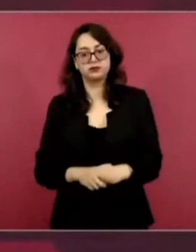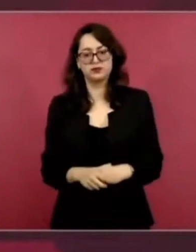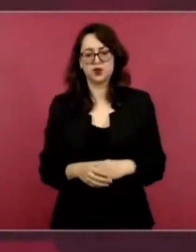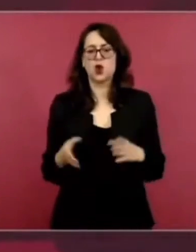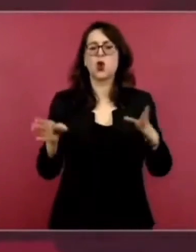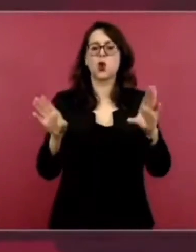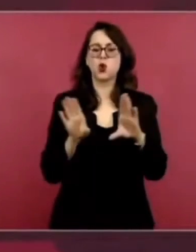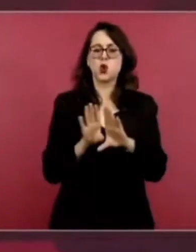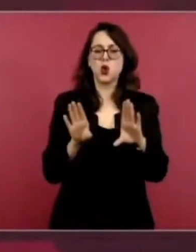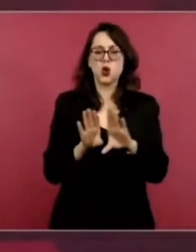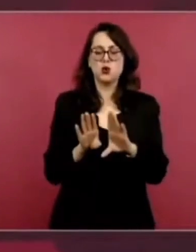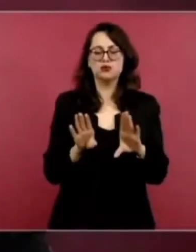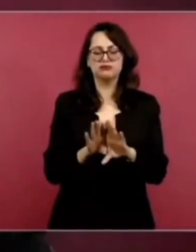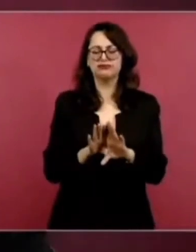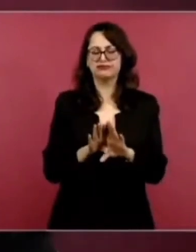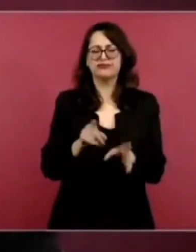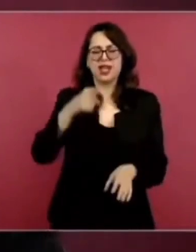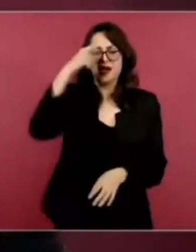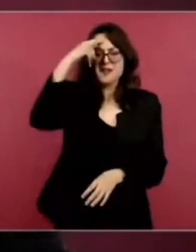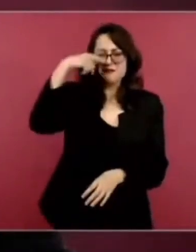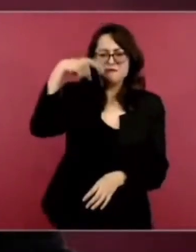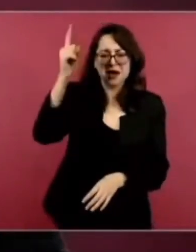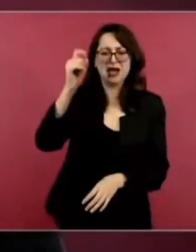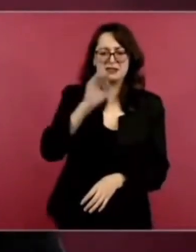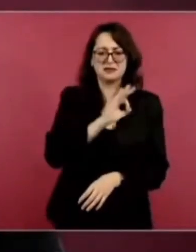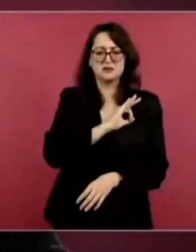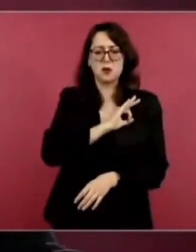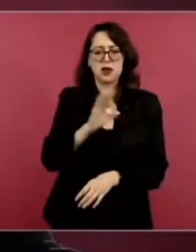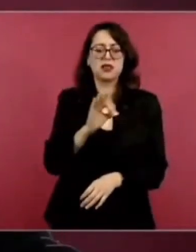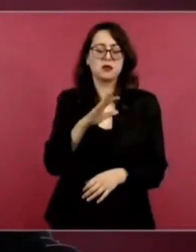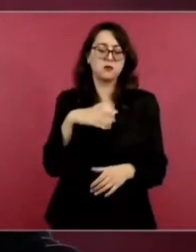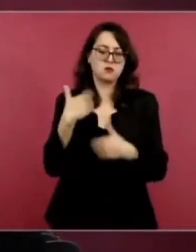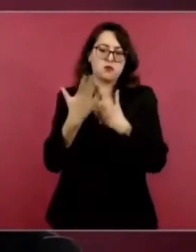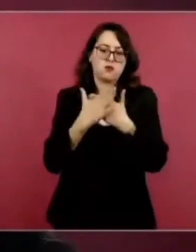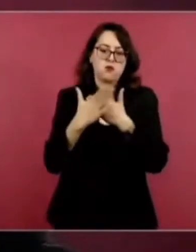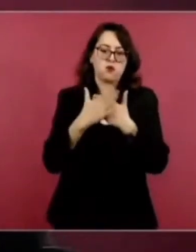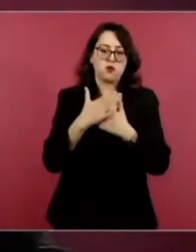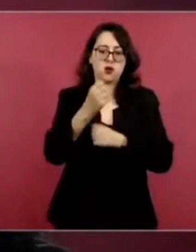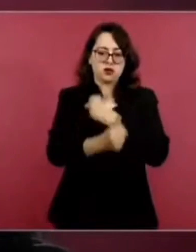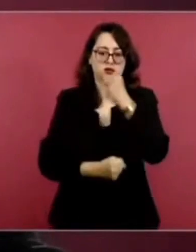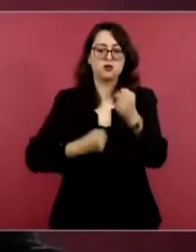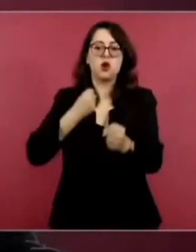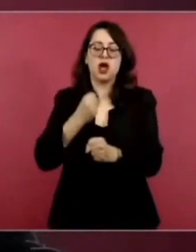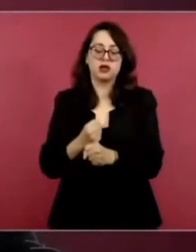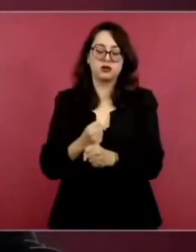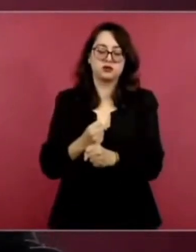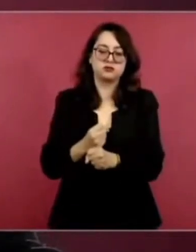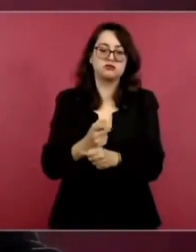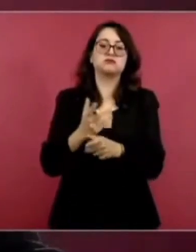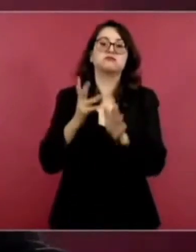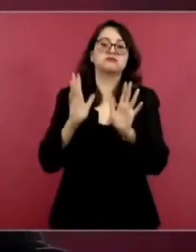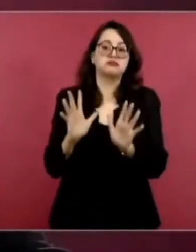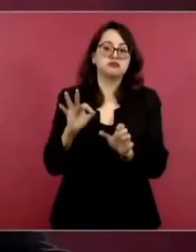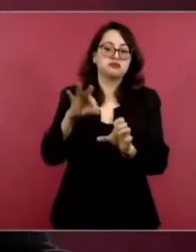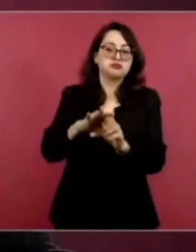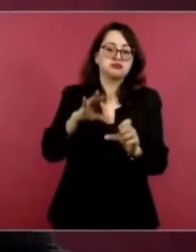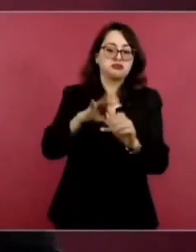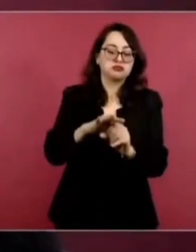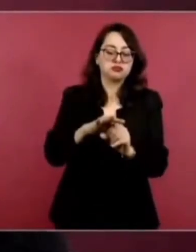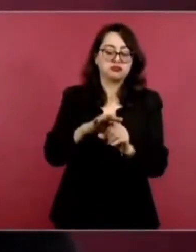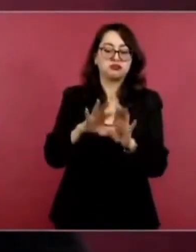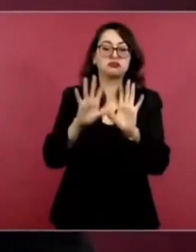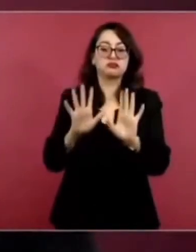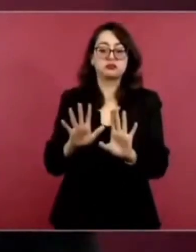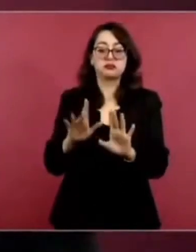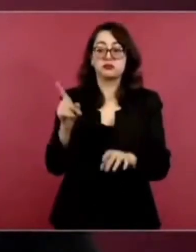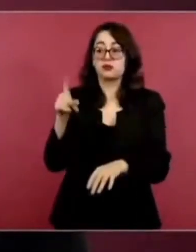Es dejarle al pueblo la elección de los jueces, de los